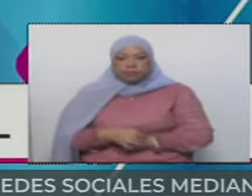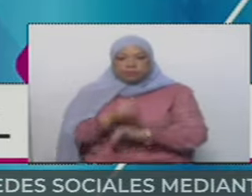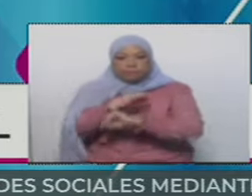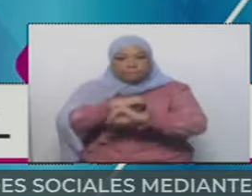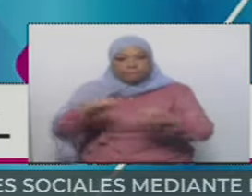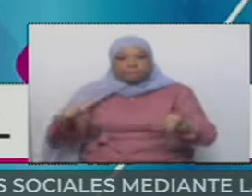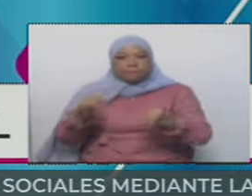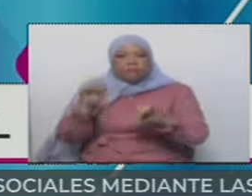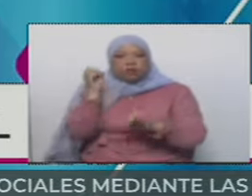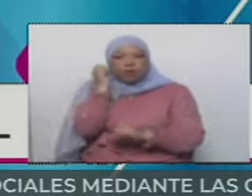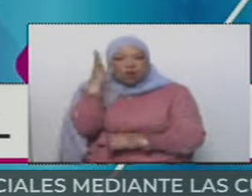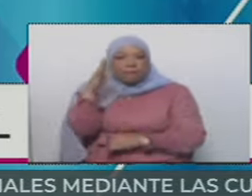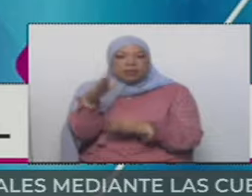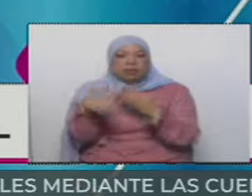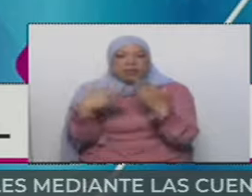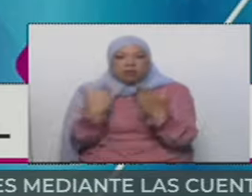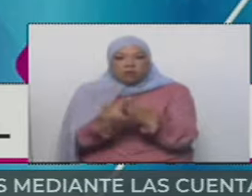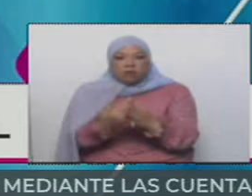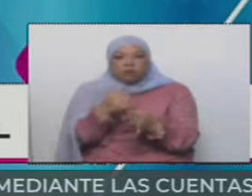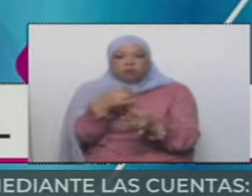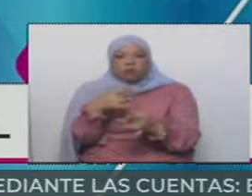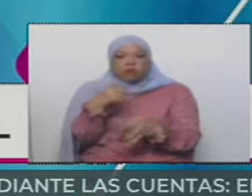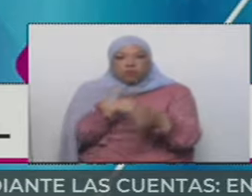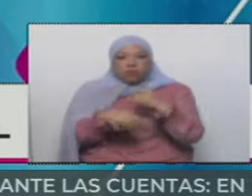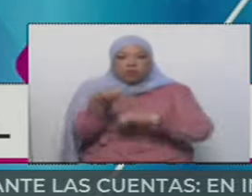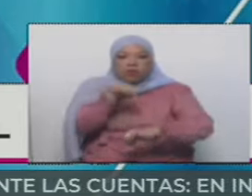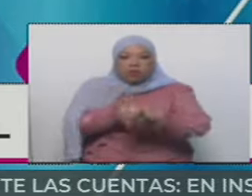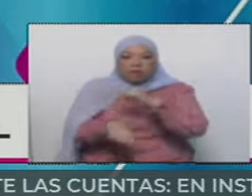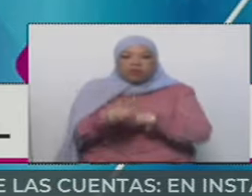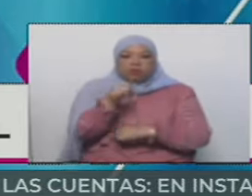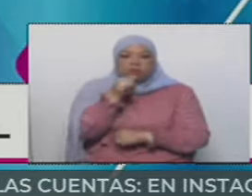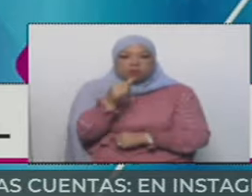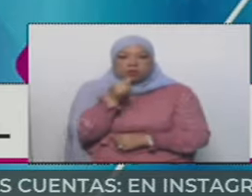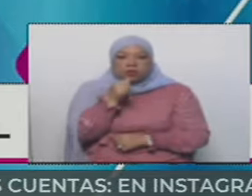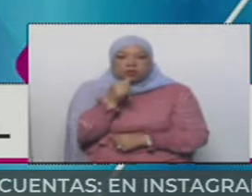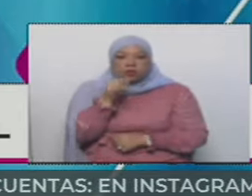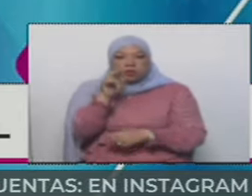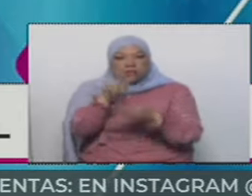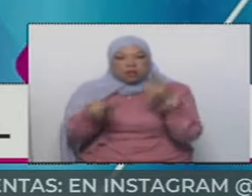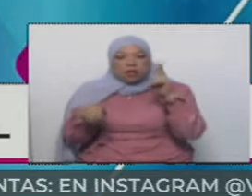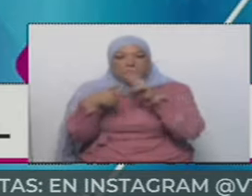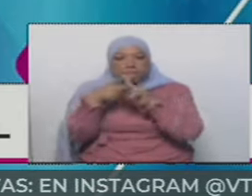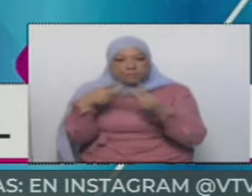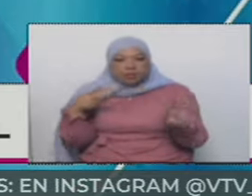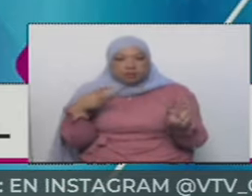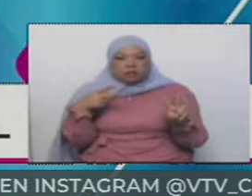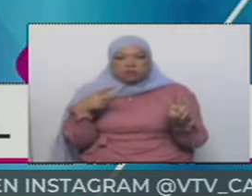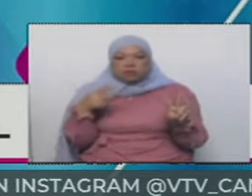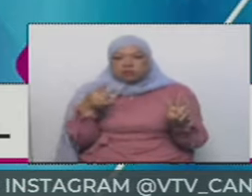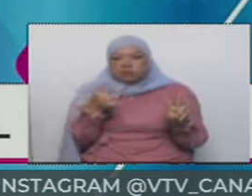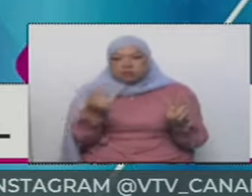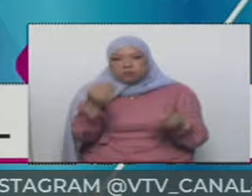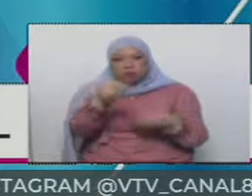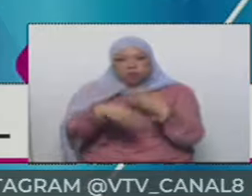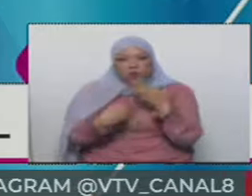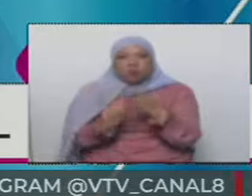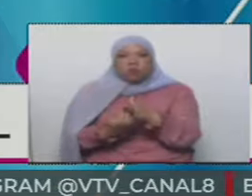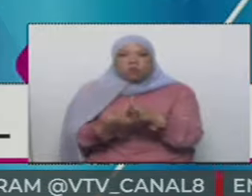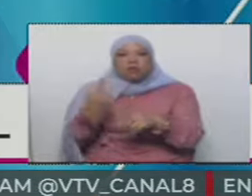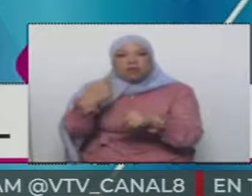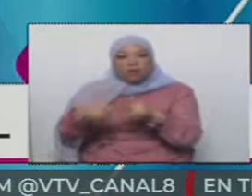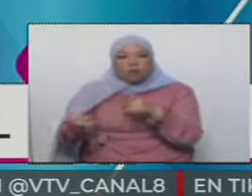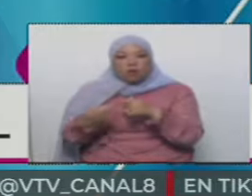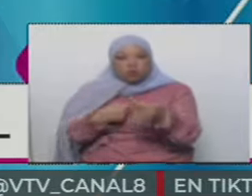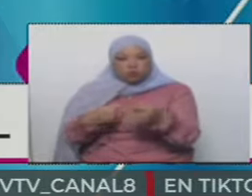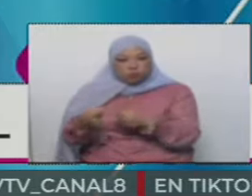la capacidad de defender el territorio, de defender la paz, que ya se ha demostrado en varias